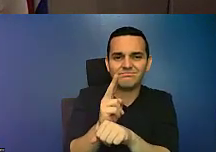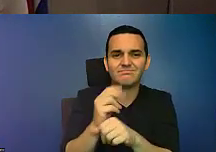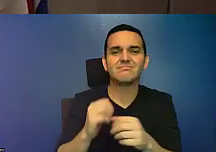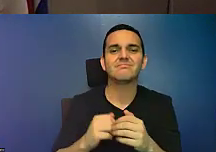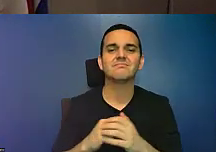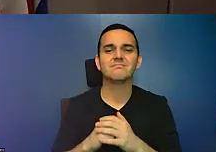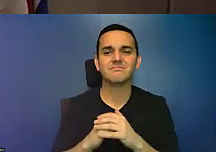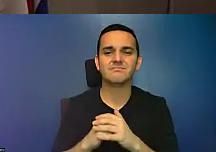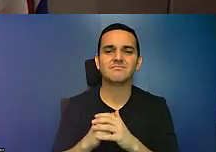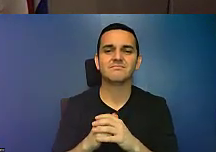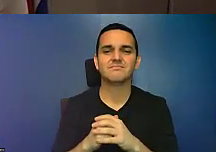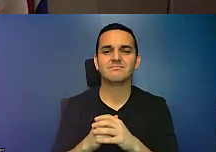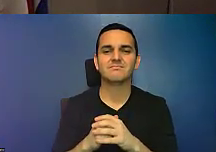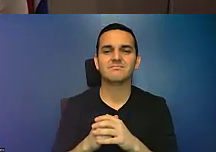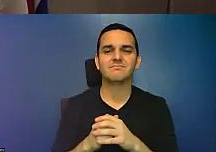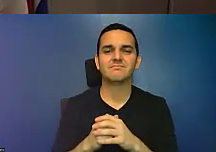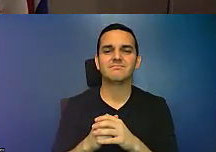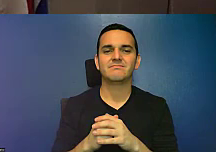software